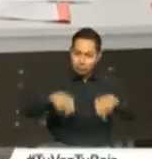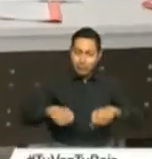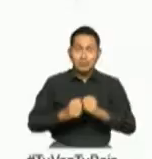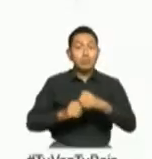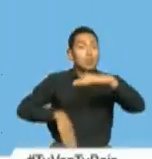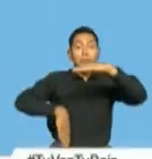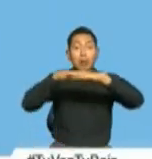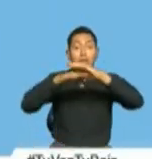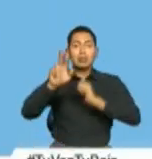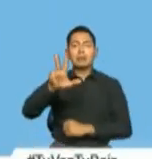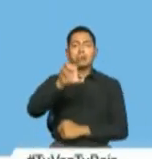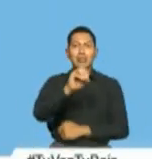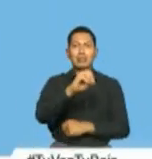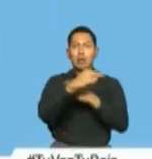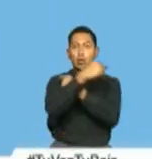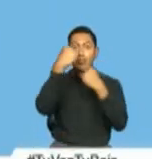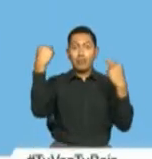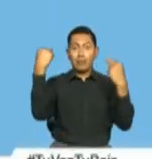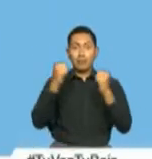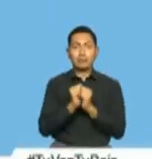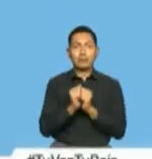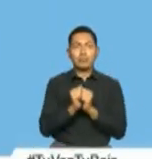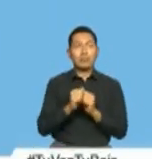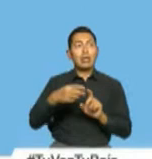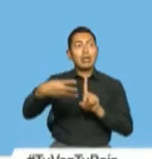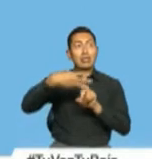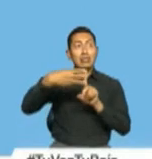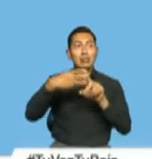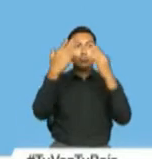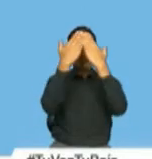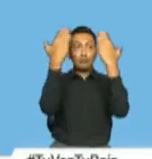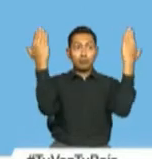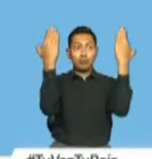de noviembre a través de la página